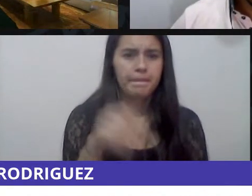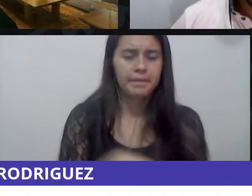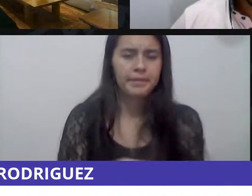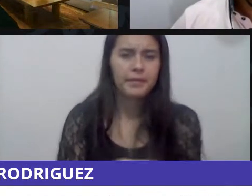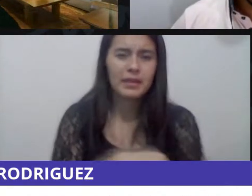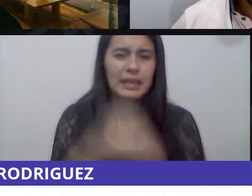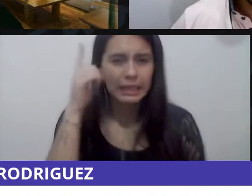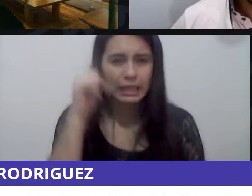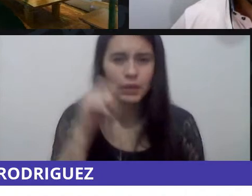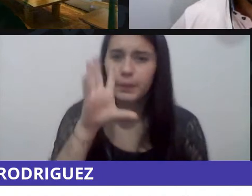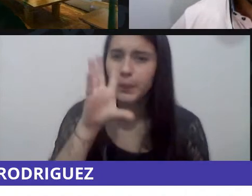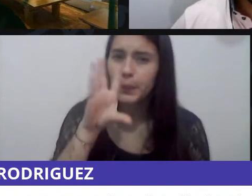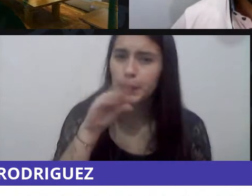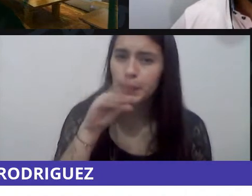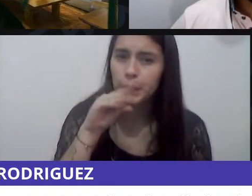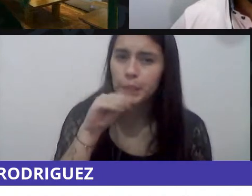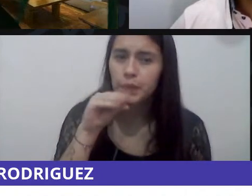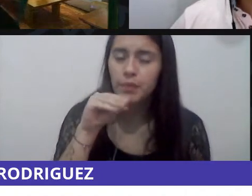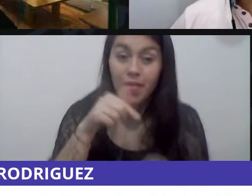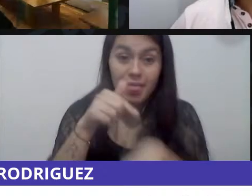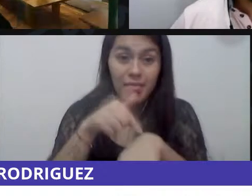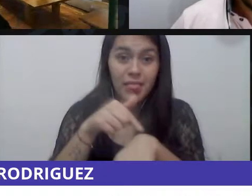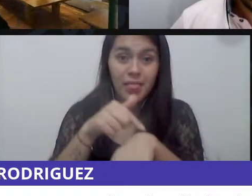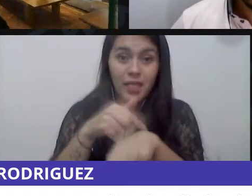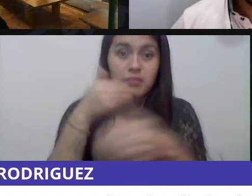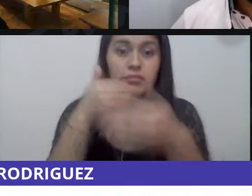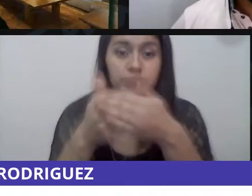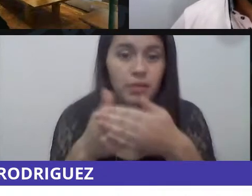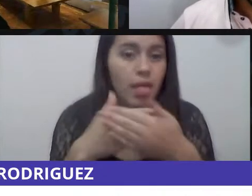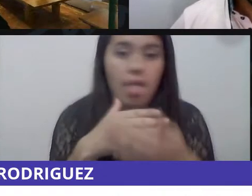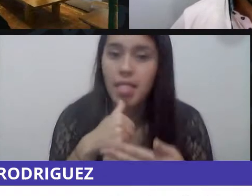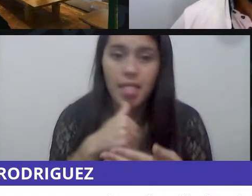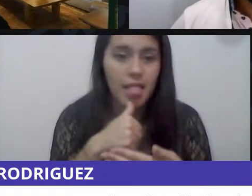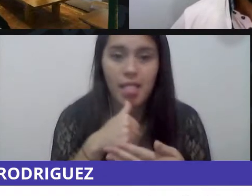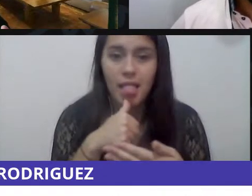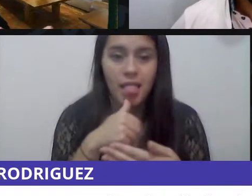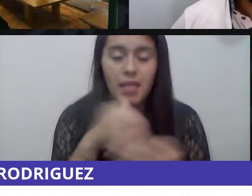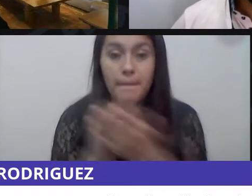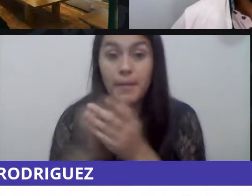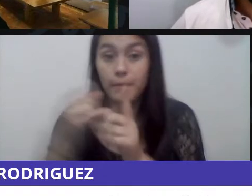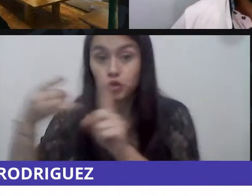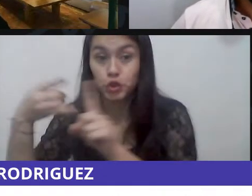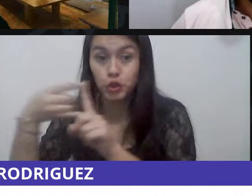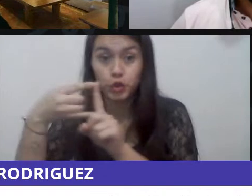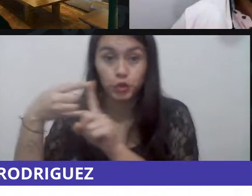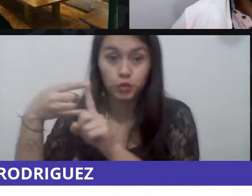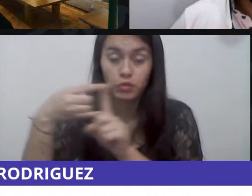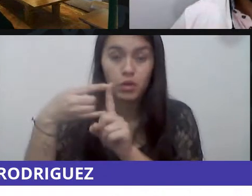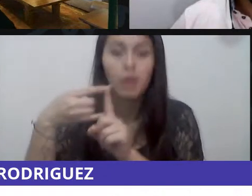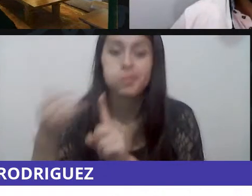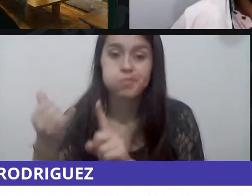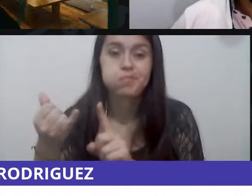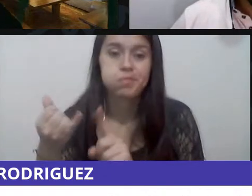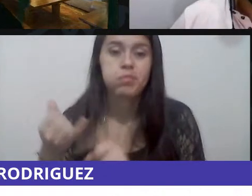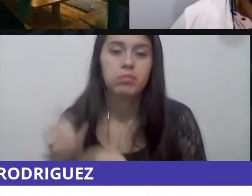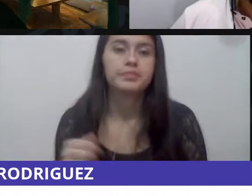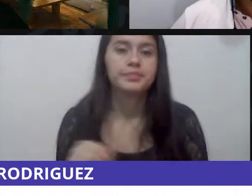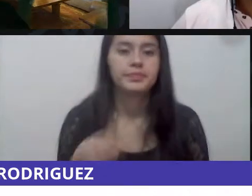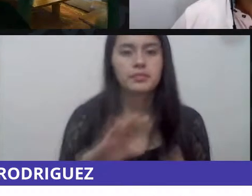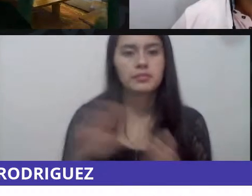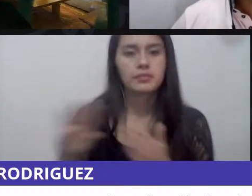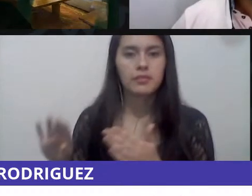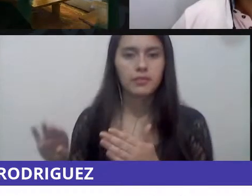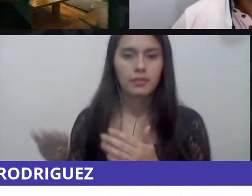creo que por StreamYard no hay límite de tiempo como en Zoom. En realidad, para sus transmisiones son ilimitadas. 20